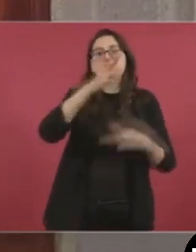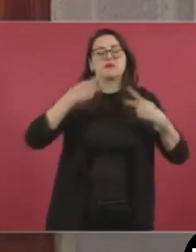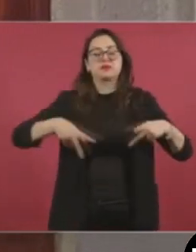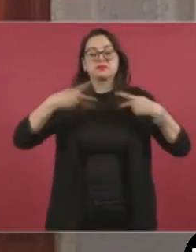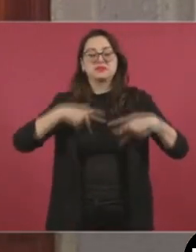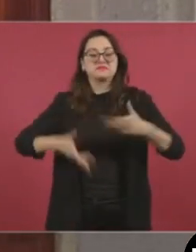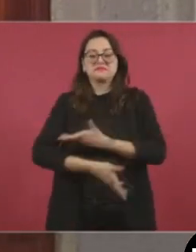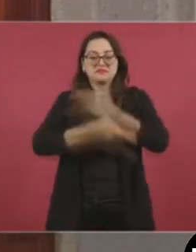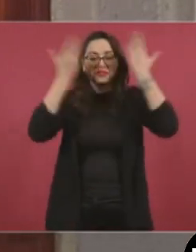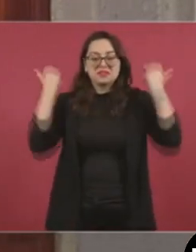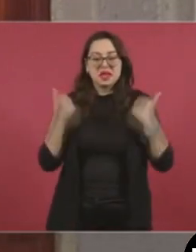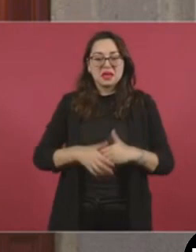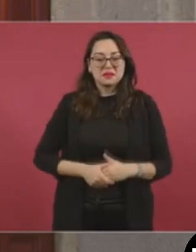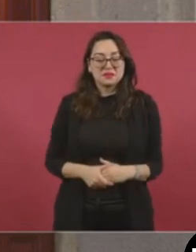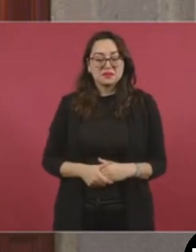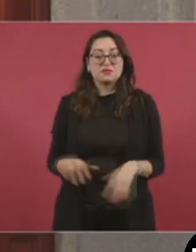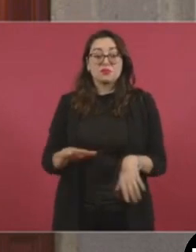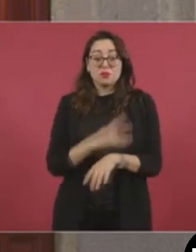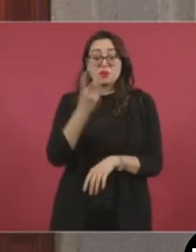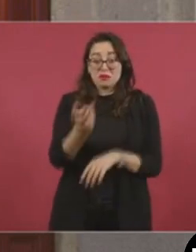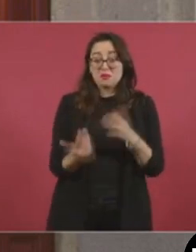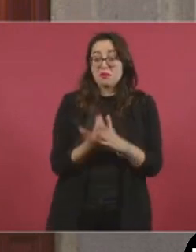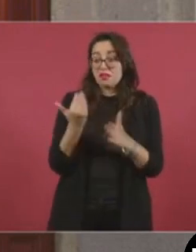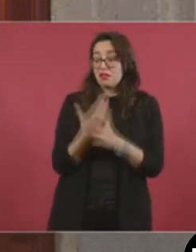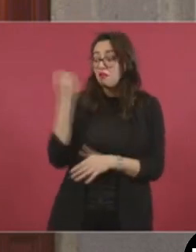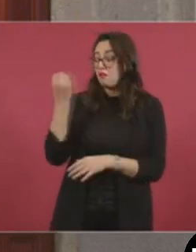Por eso la mañanera es la mañanera.